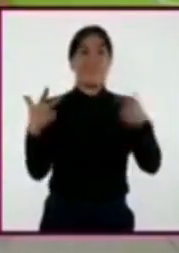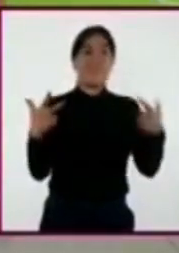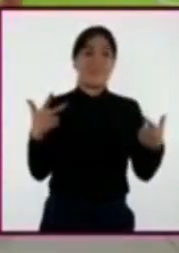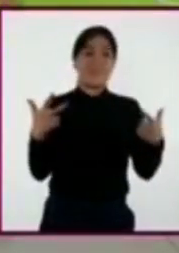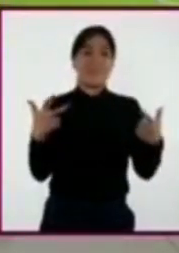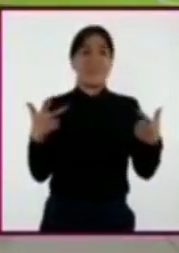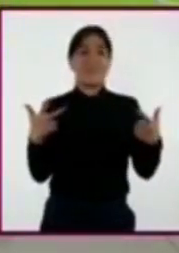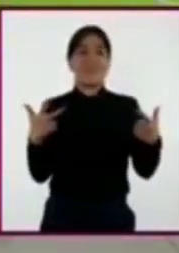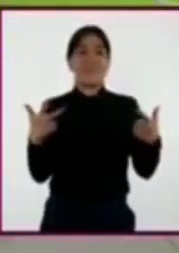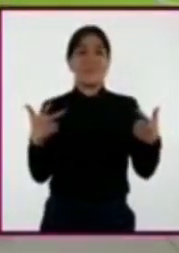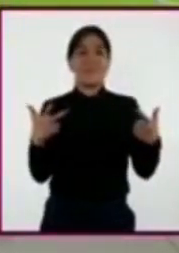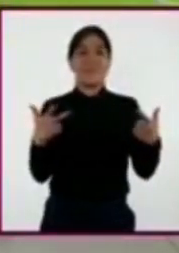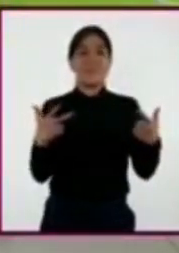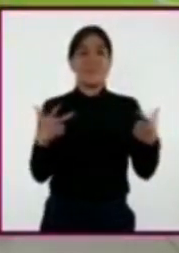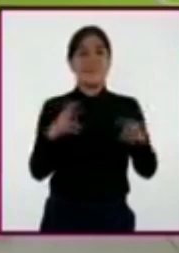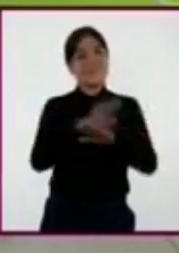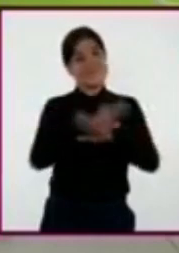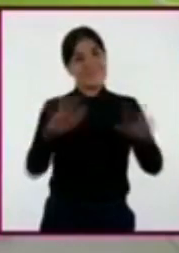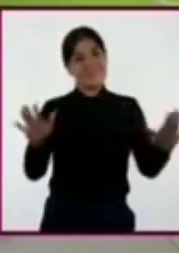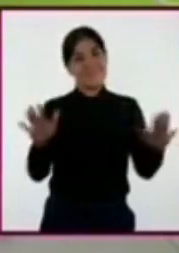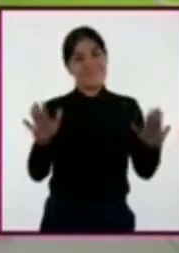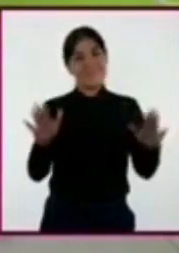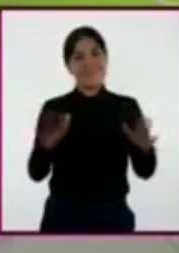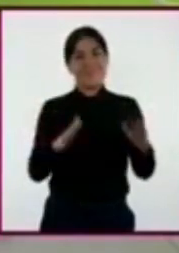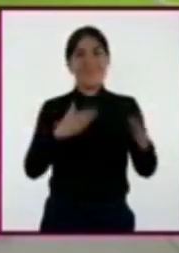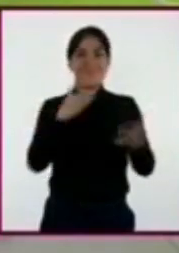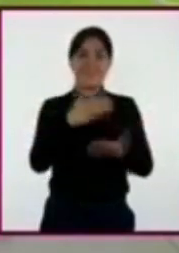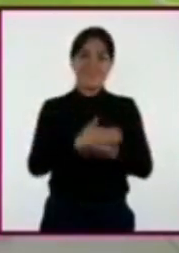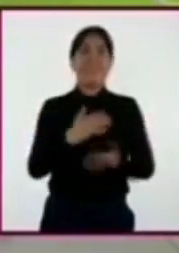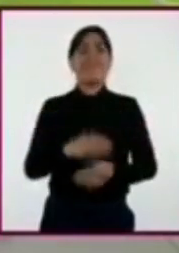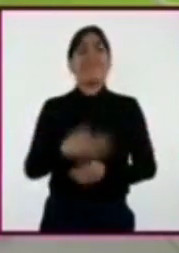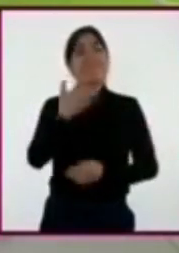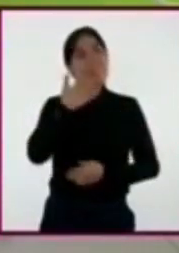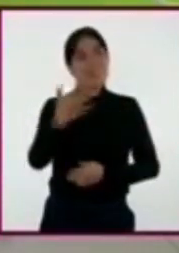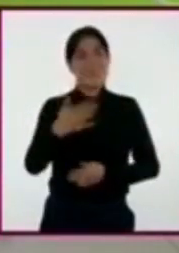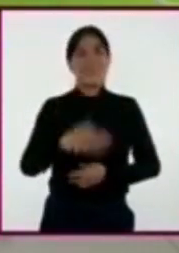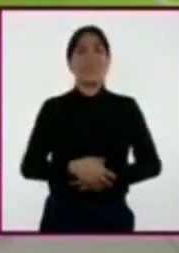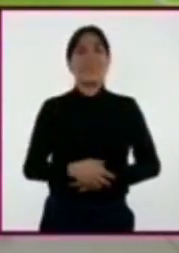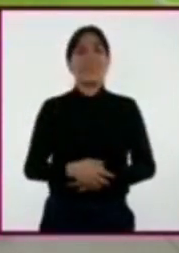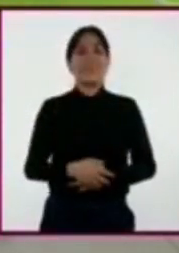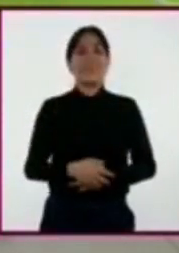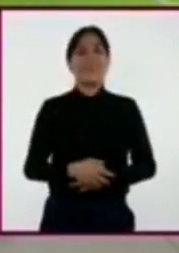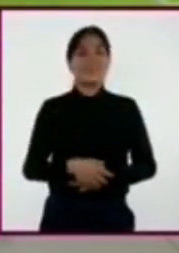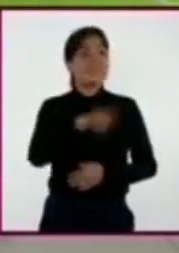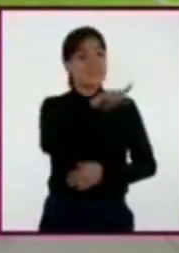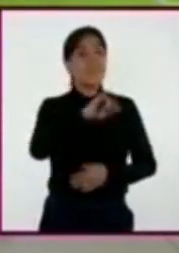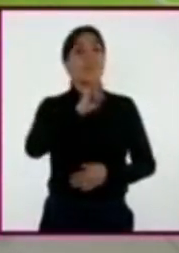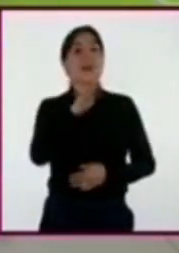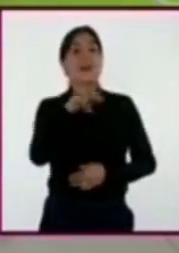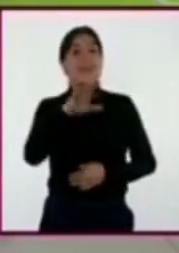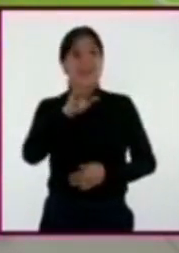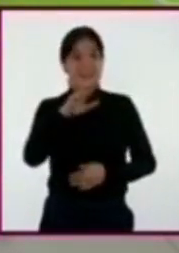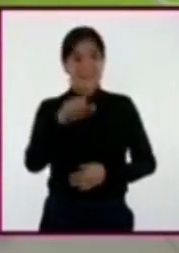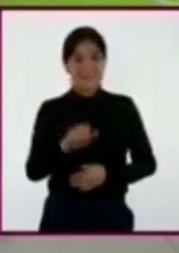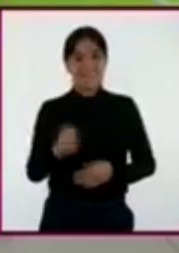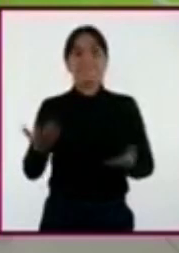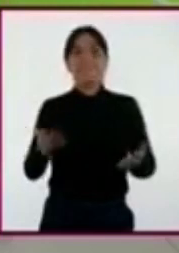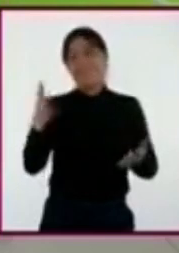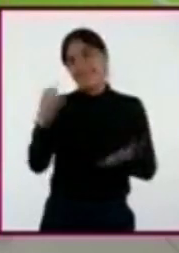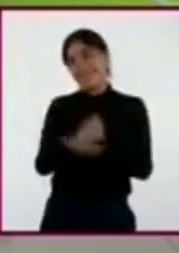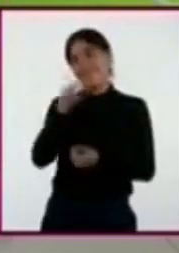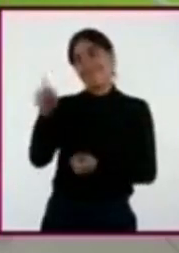8-7 y alto. Muy bien. Juan Carlos